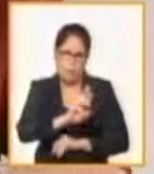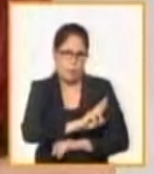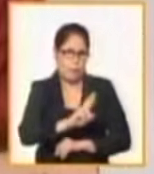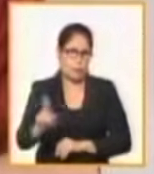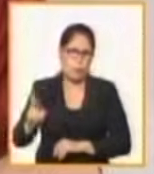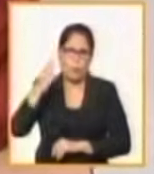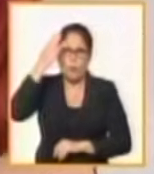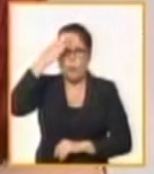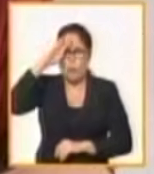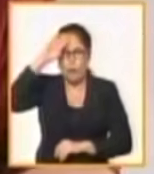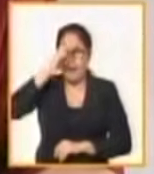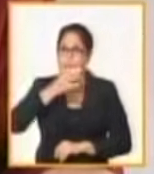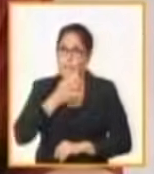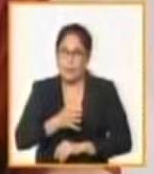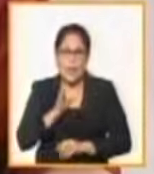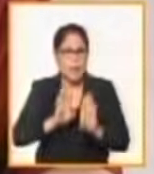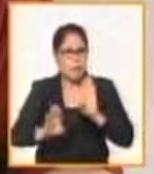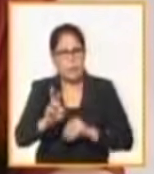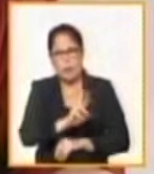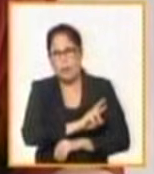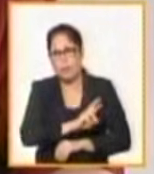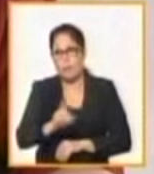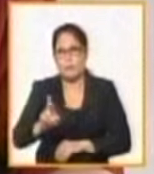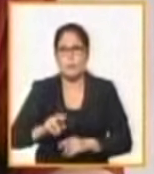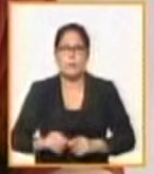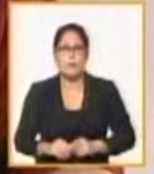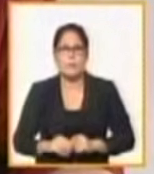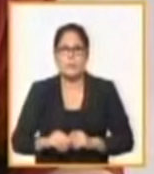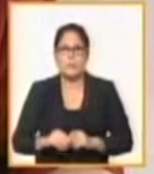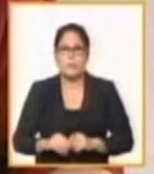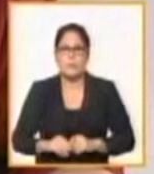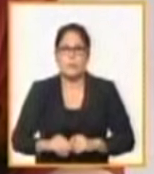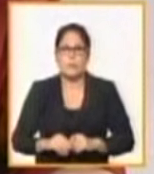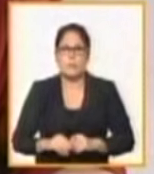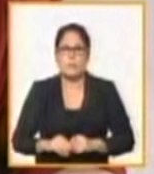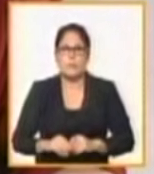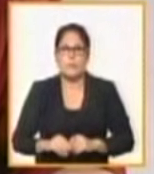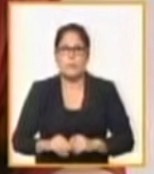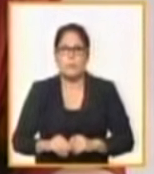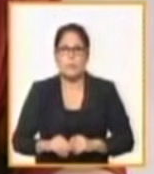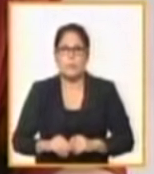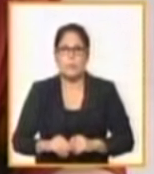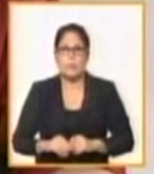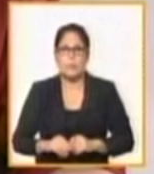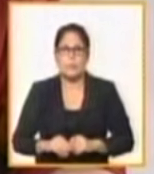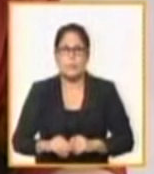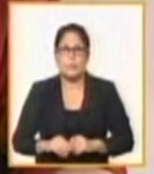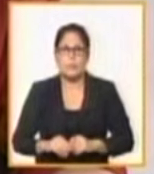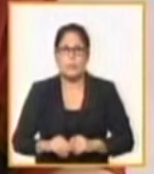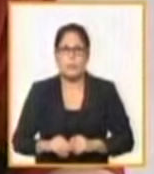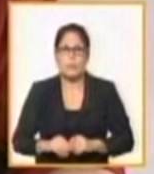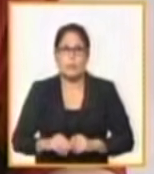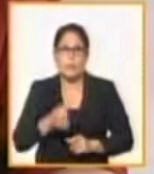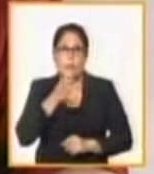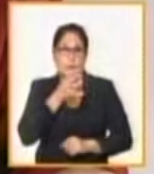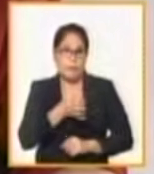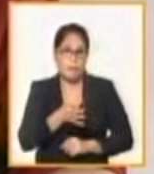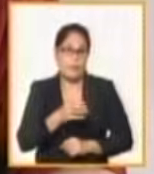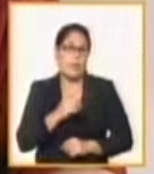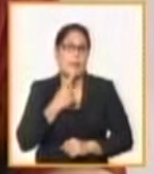ha habido muchos comentarios y muchas discusiones sobre si Fidel dijo que lo único que